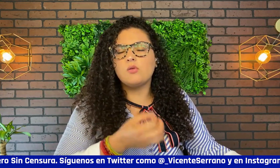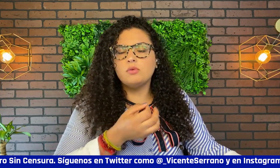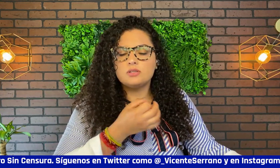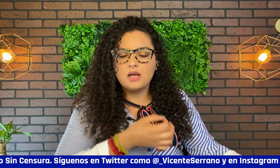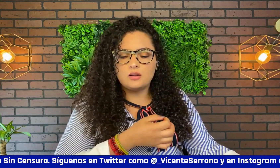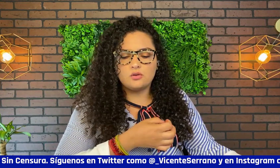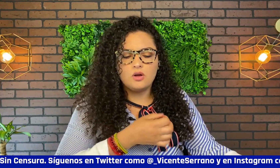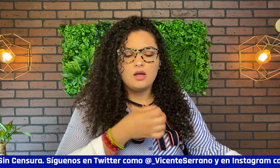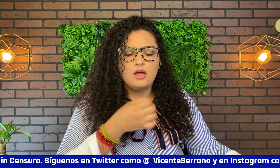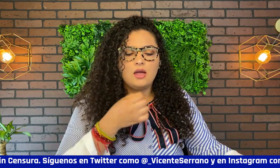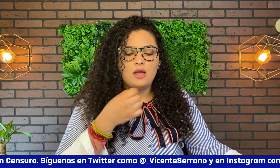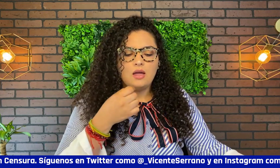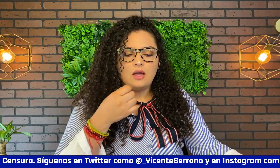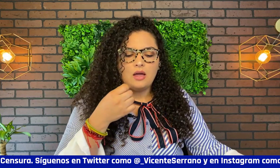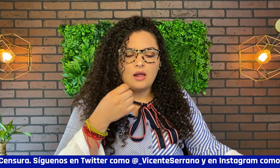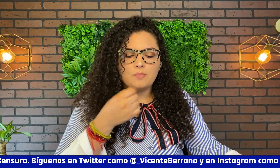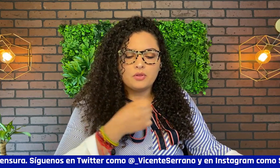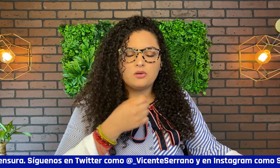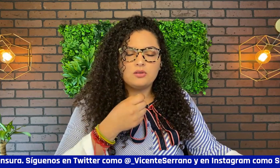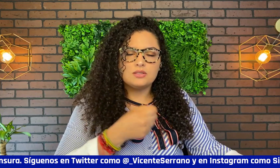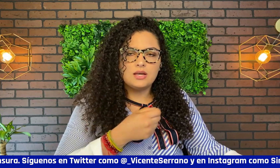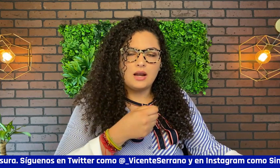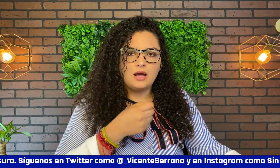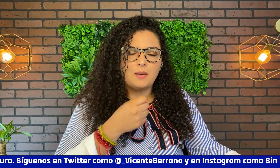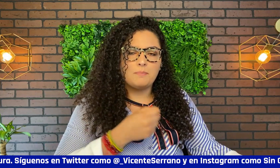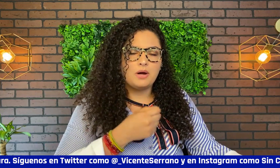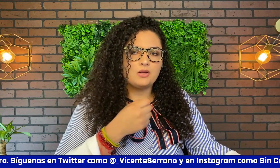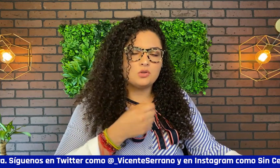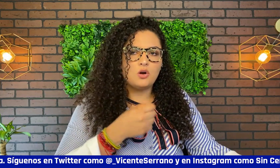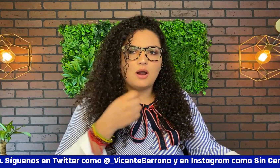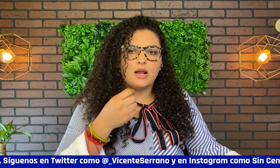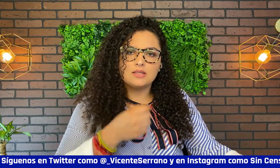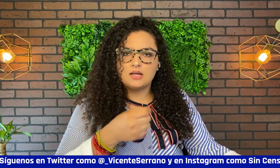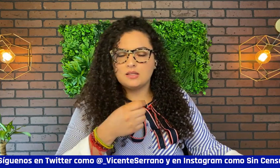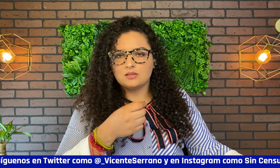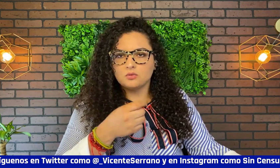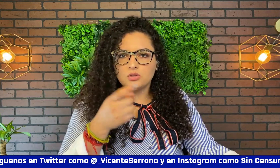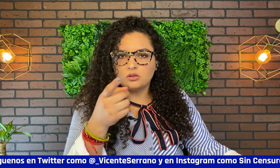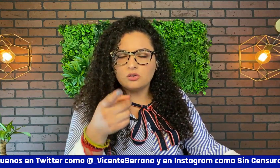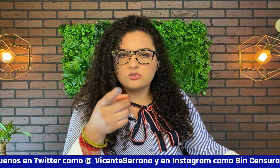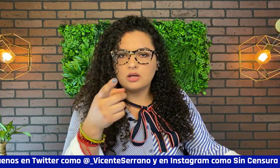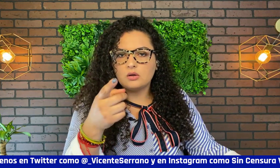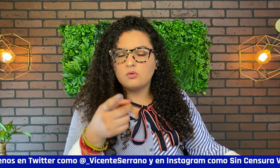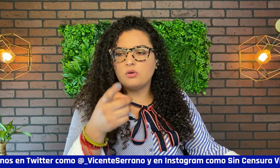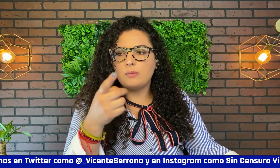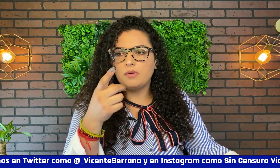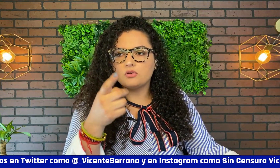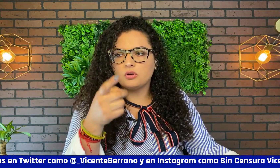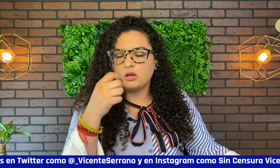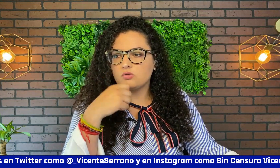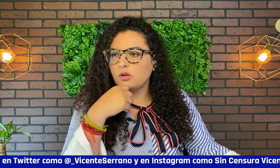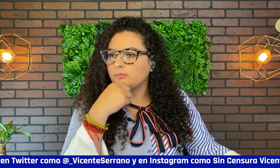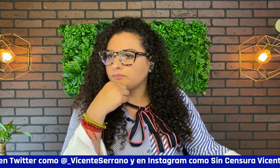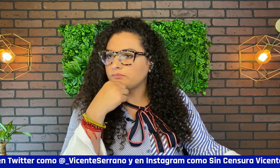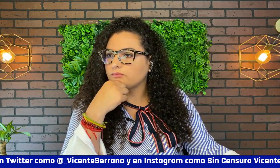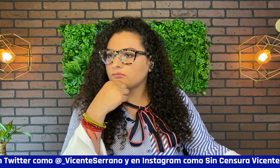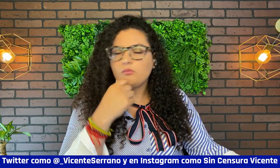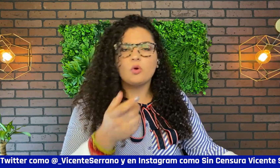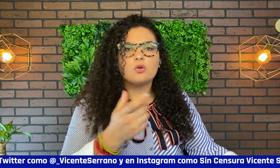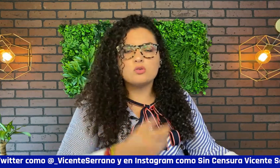dice algo muy cierto. El Poder Judicial ampara solo a las élites. ¿Usted conoce alguna persona, no